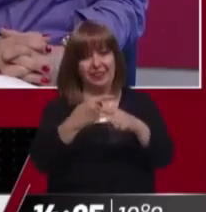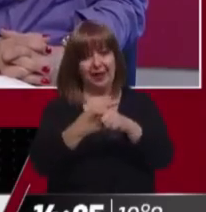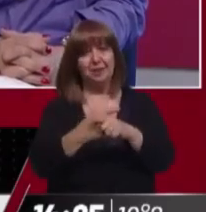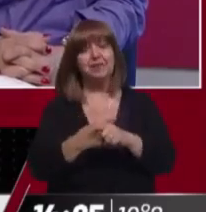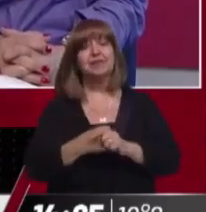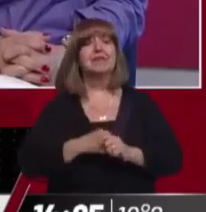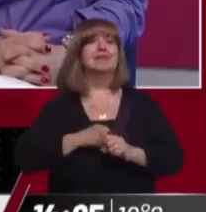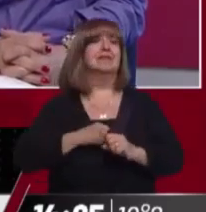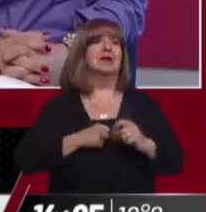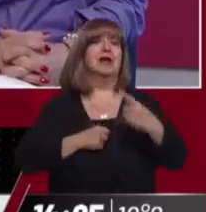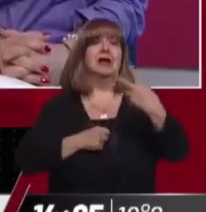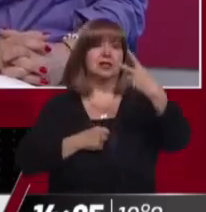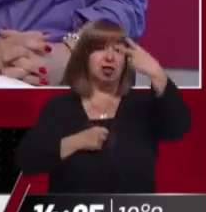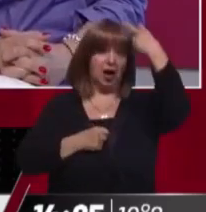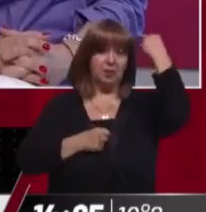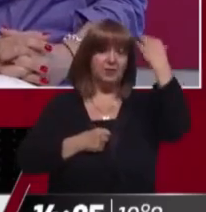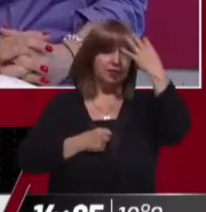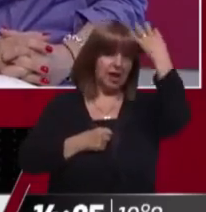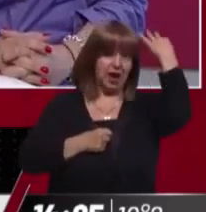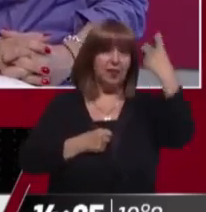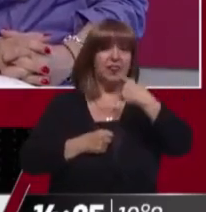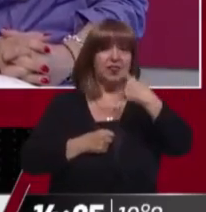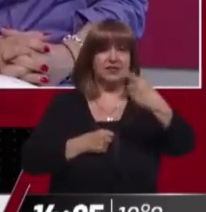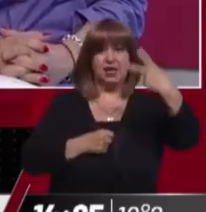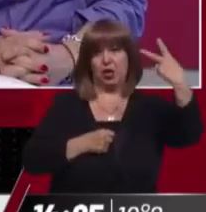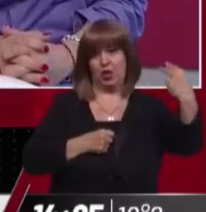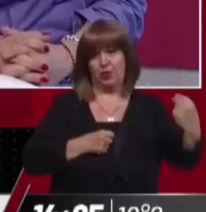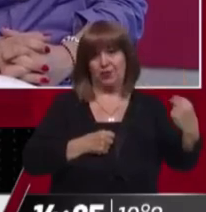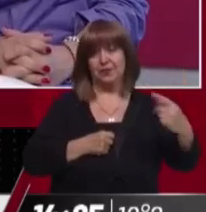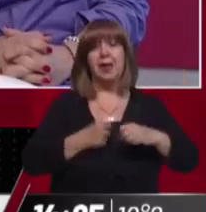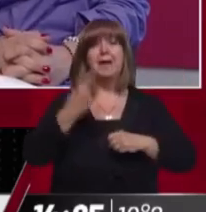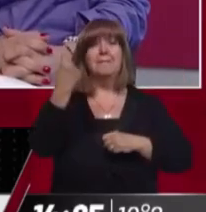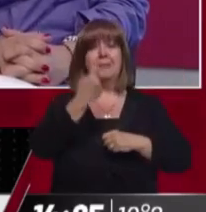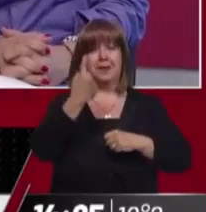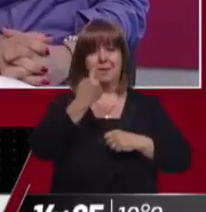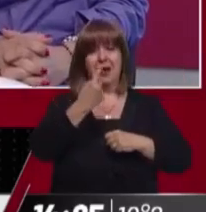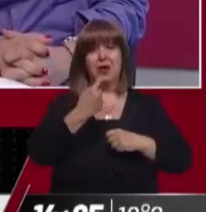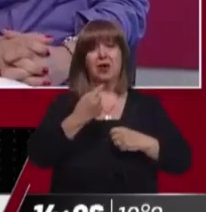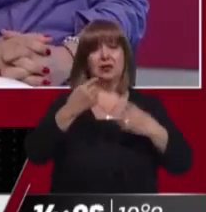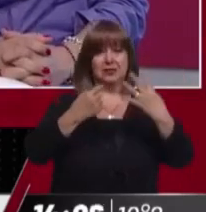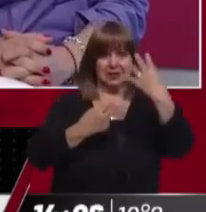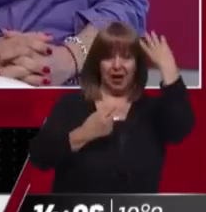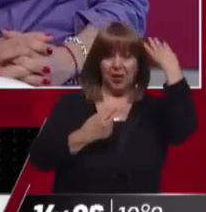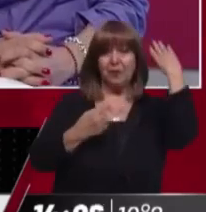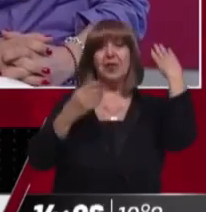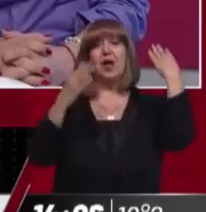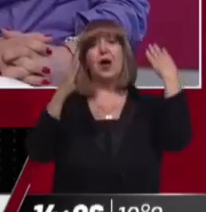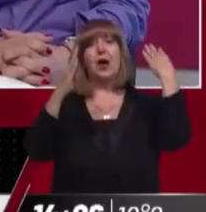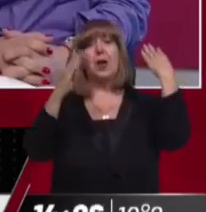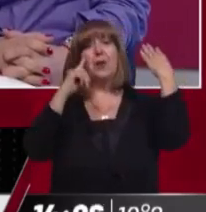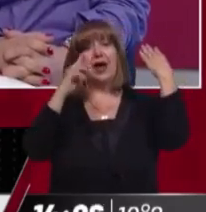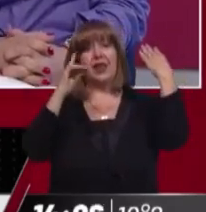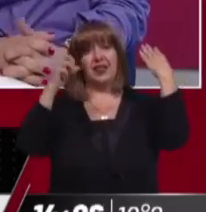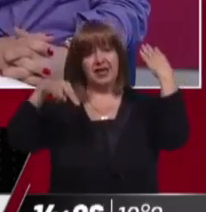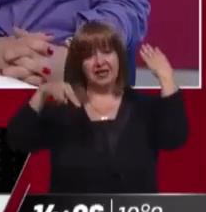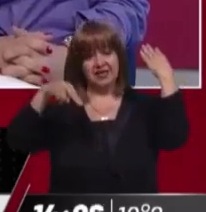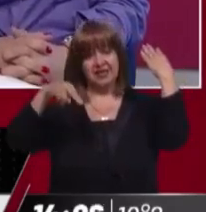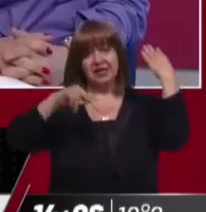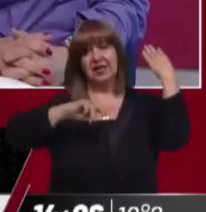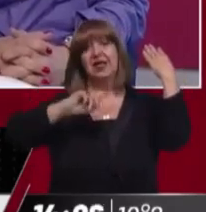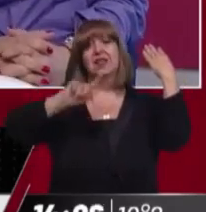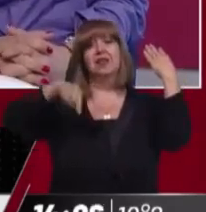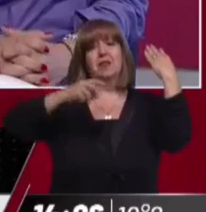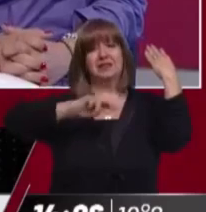fue entre Donald Trump y Joe biden el segundo entre cámaras cares después de que se bajó biden después el papelón que hizo en